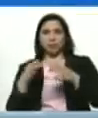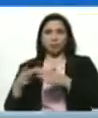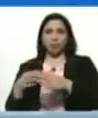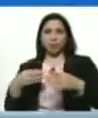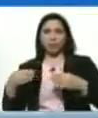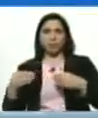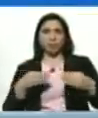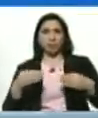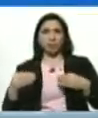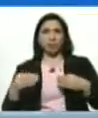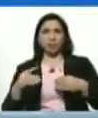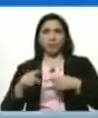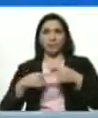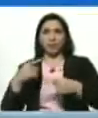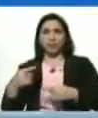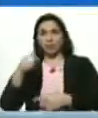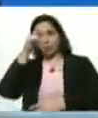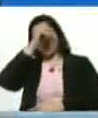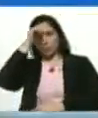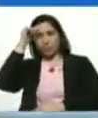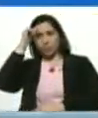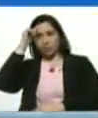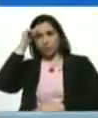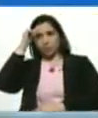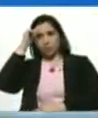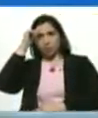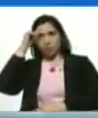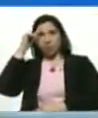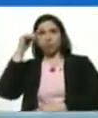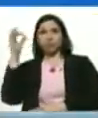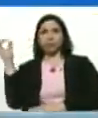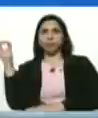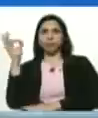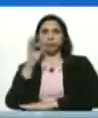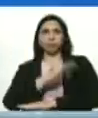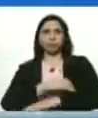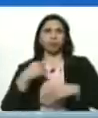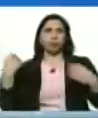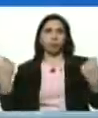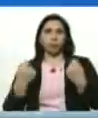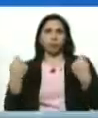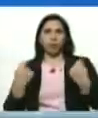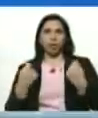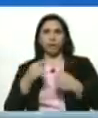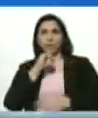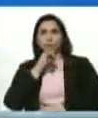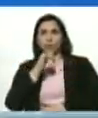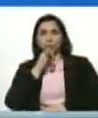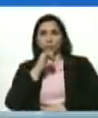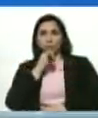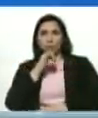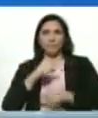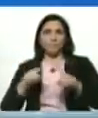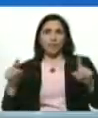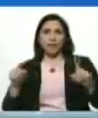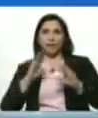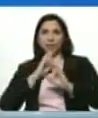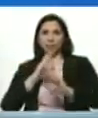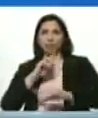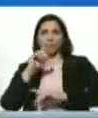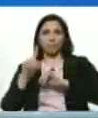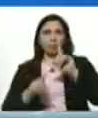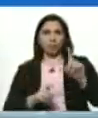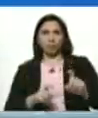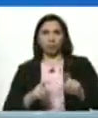flexibilizan y mañana domingo va a haber una larga jornada intensa jornada de información para responder preguntas